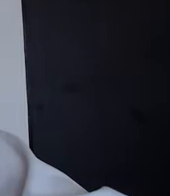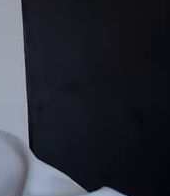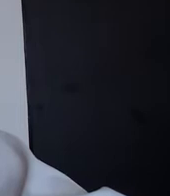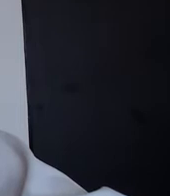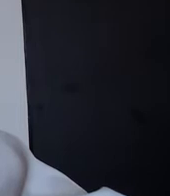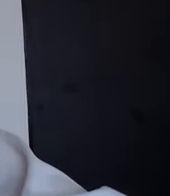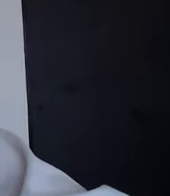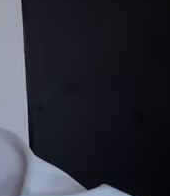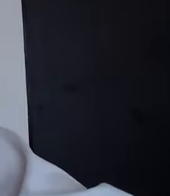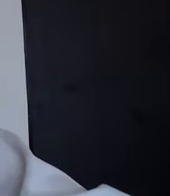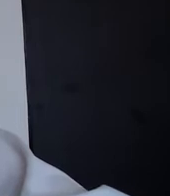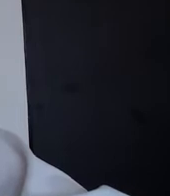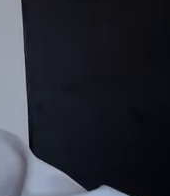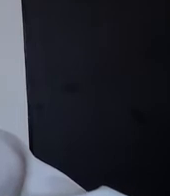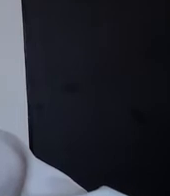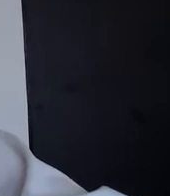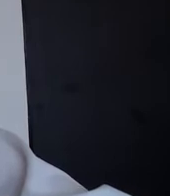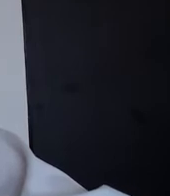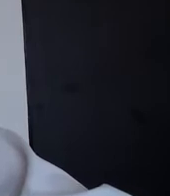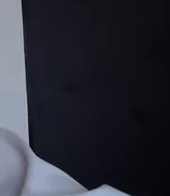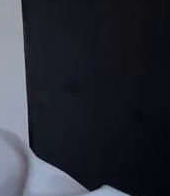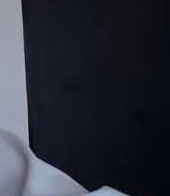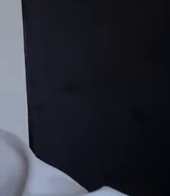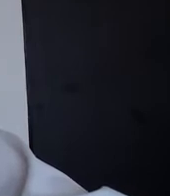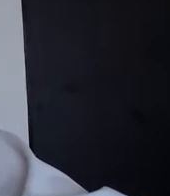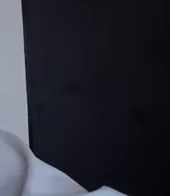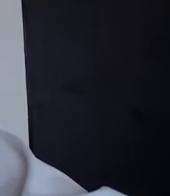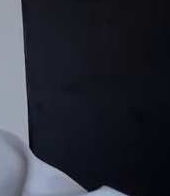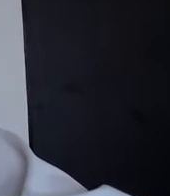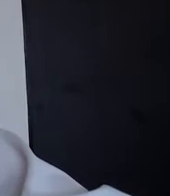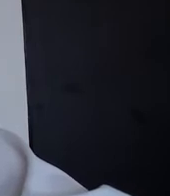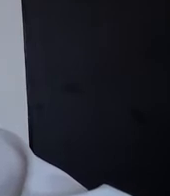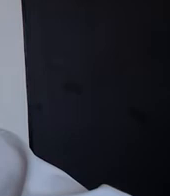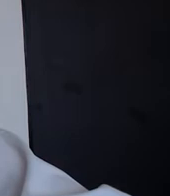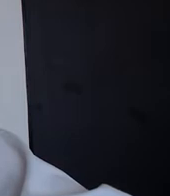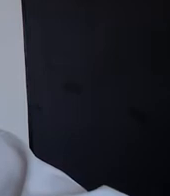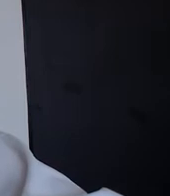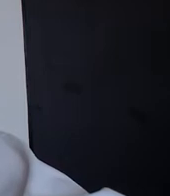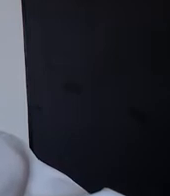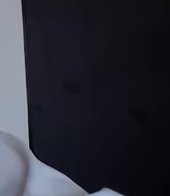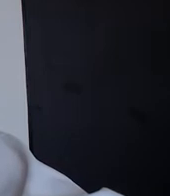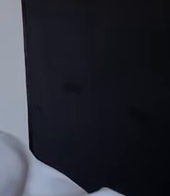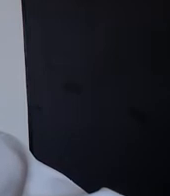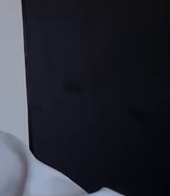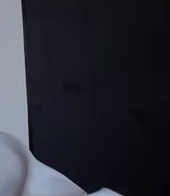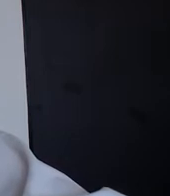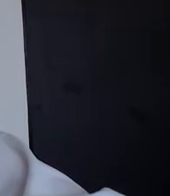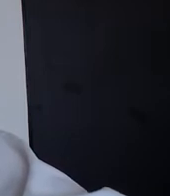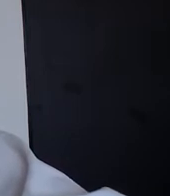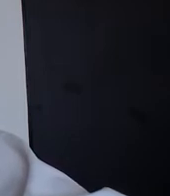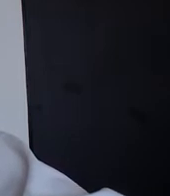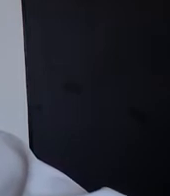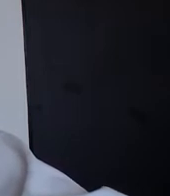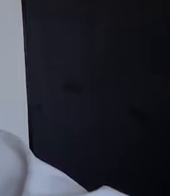una mujer que ha sido toda la vida una persona que ha trabajado por sí misma y además que tiene un niño menor de edad, el